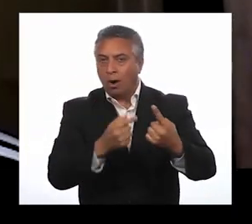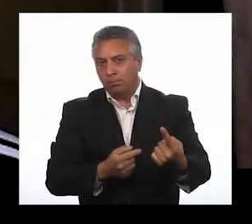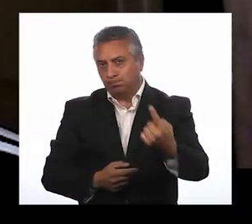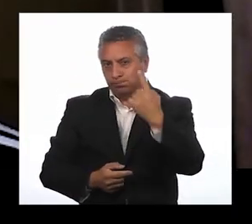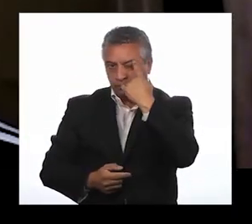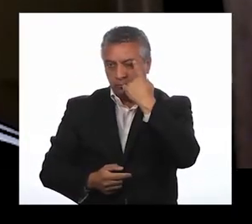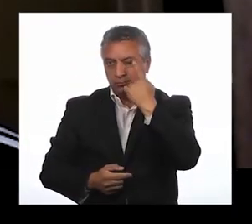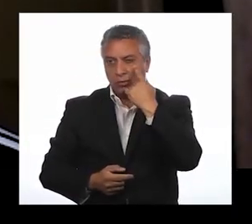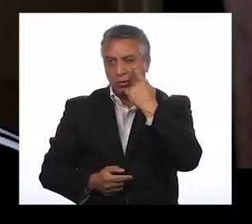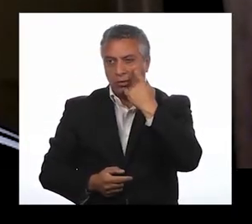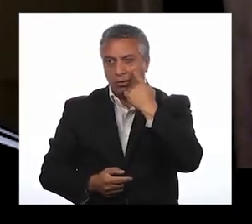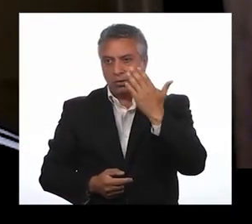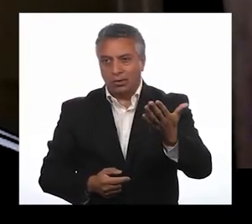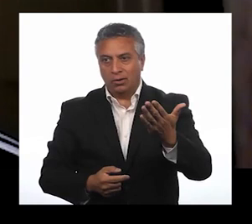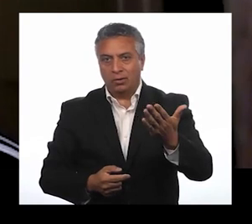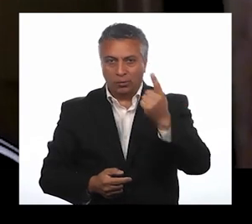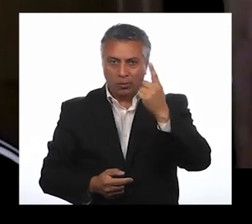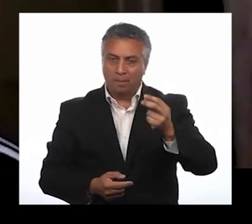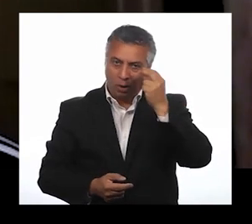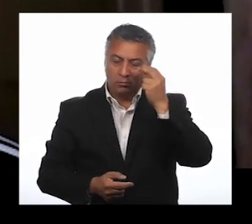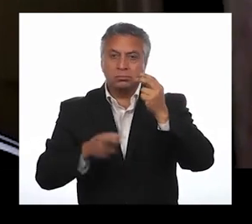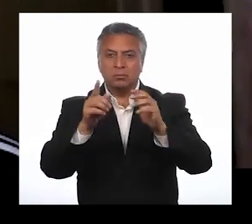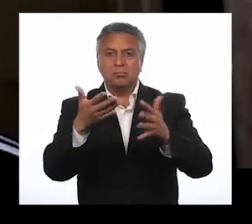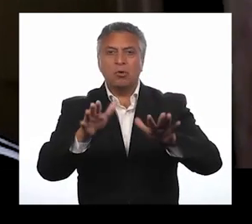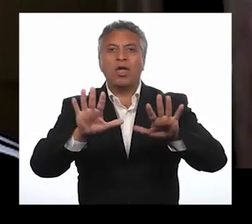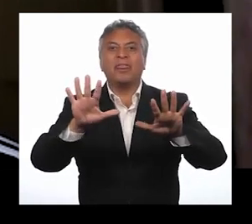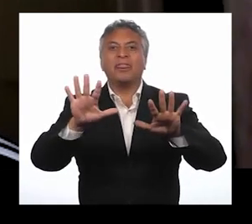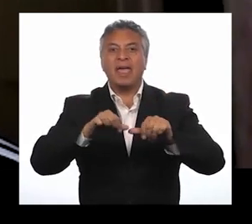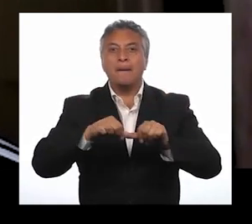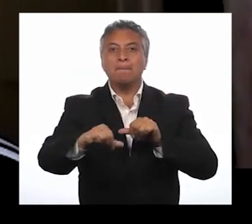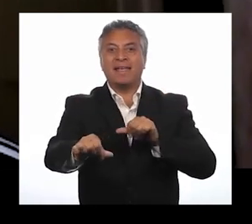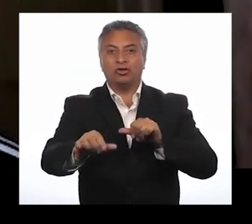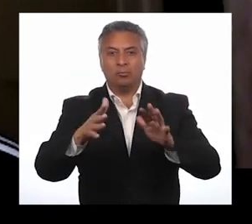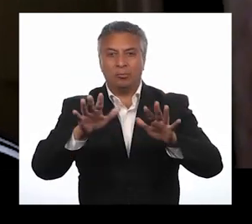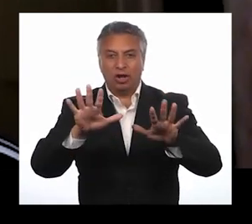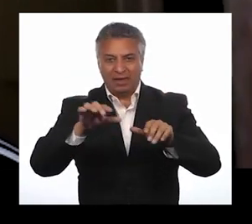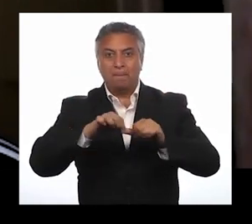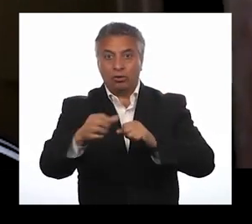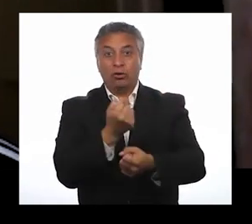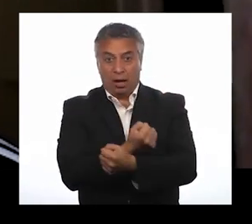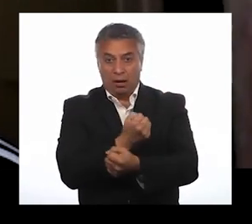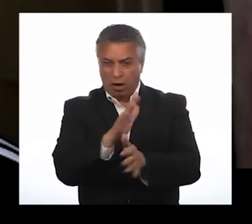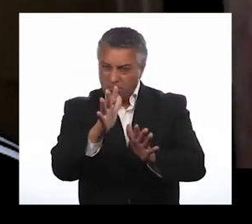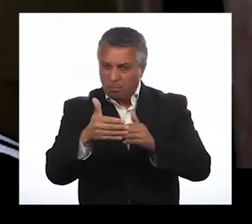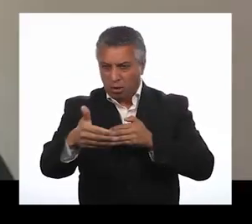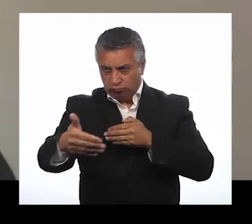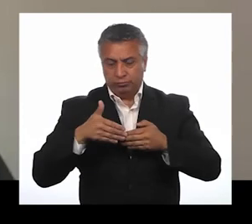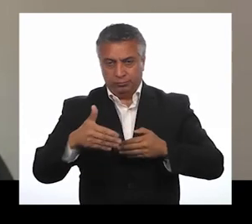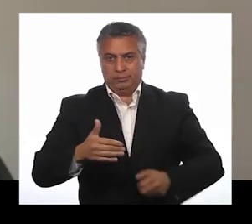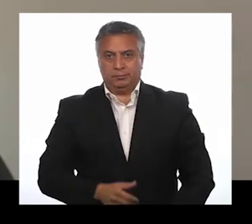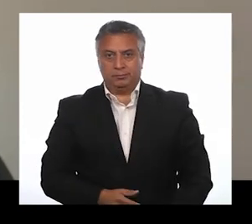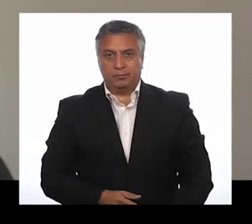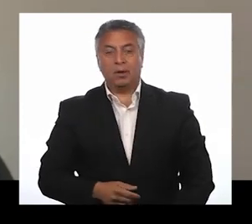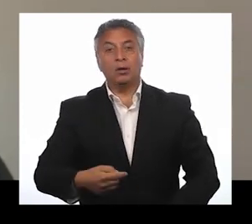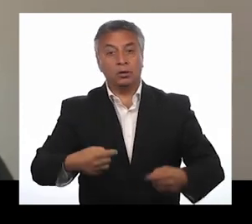izquierdo. Así a menos de, como entre 10 metros de distancia habrá sido donde estaba el Paco y donde estaba yo. En